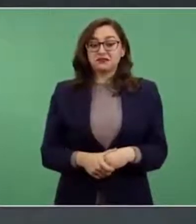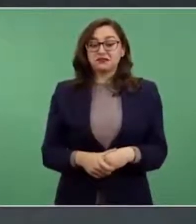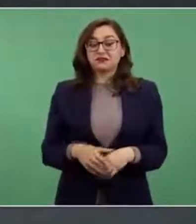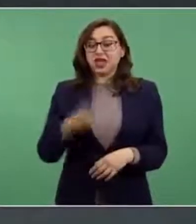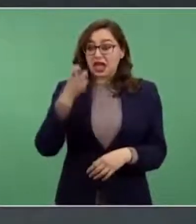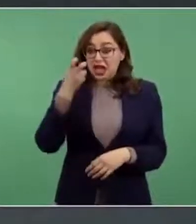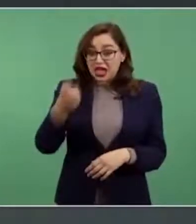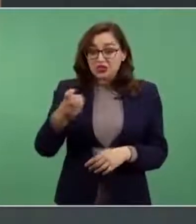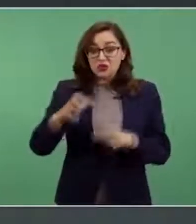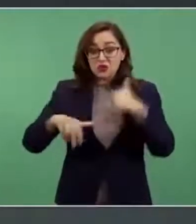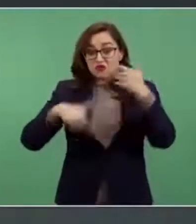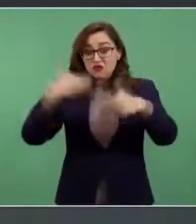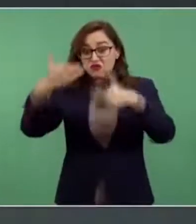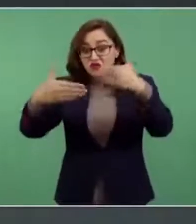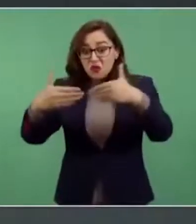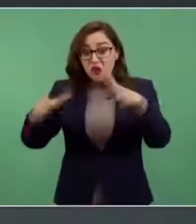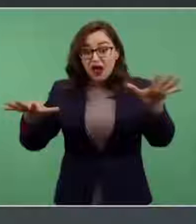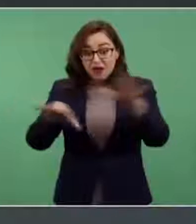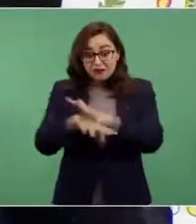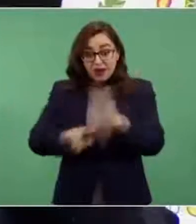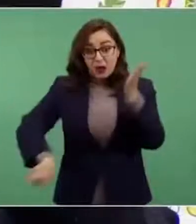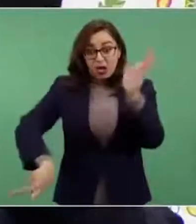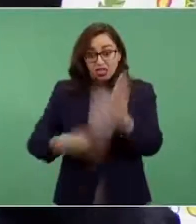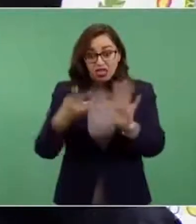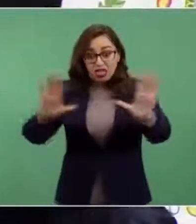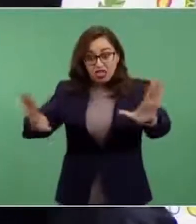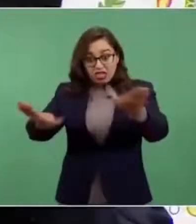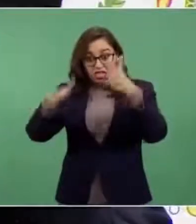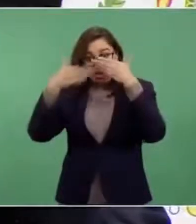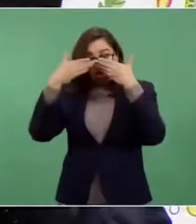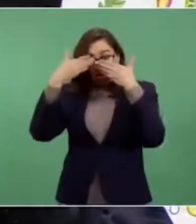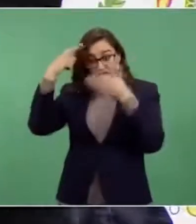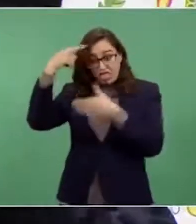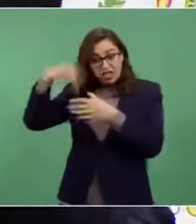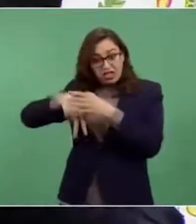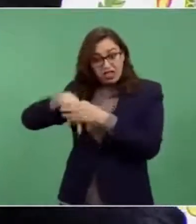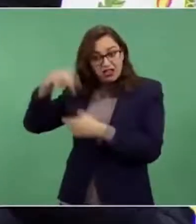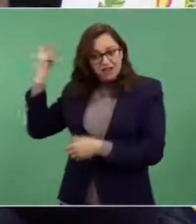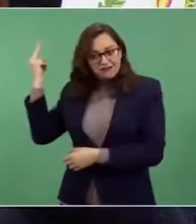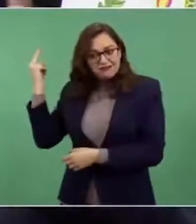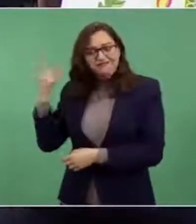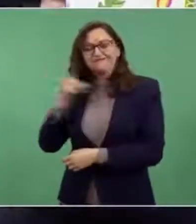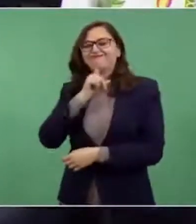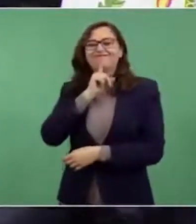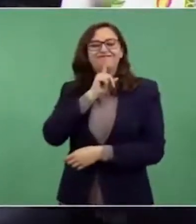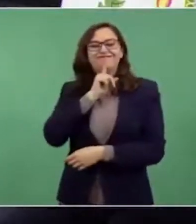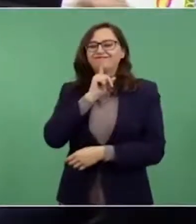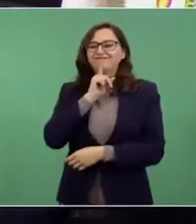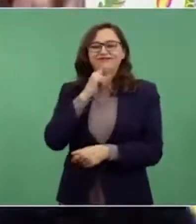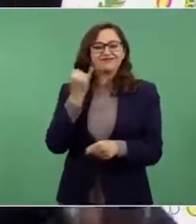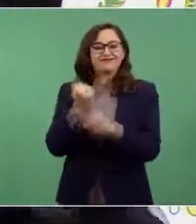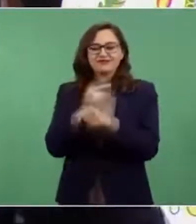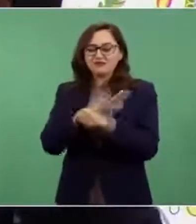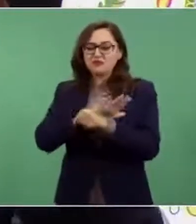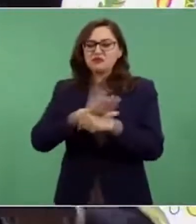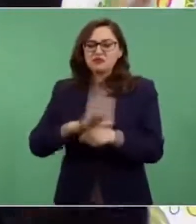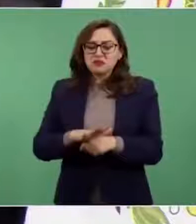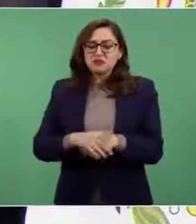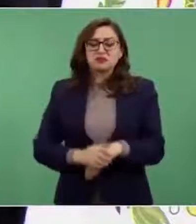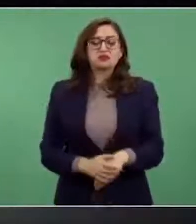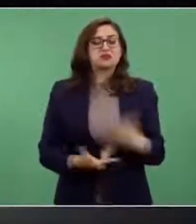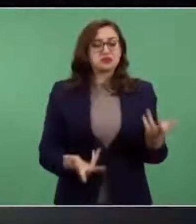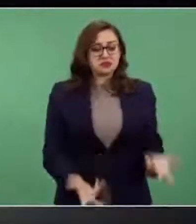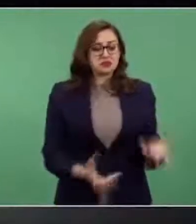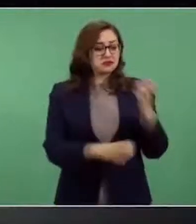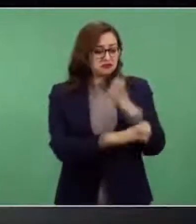lo irreversible. Pueden darle marcha atrás a lo material, pero